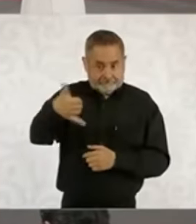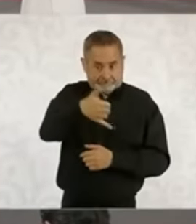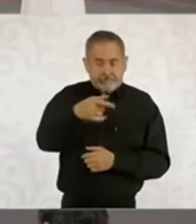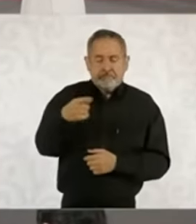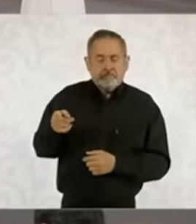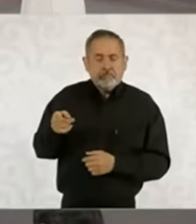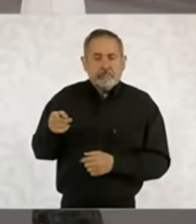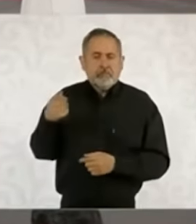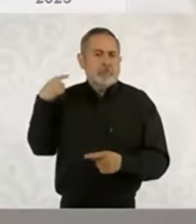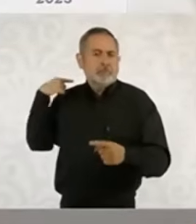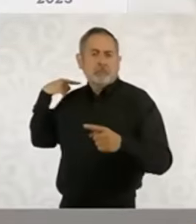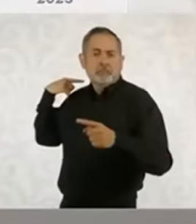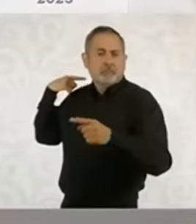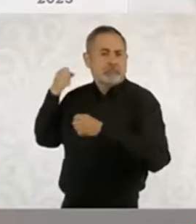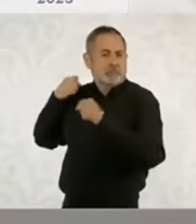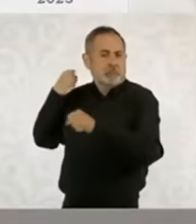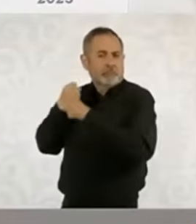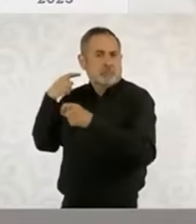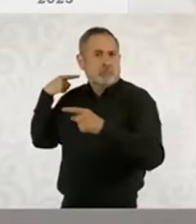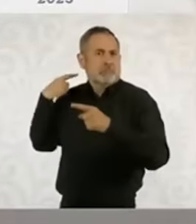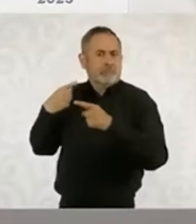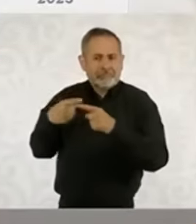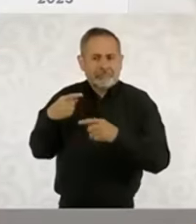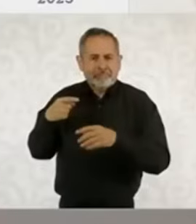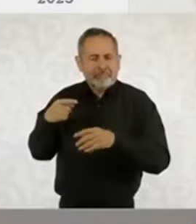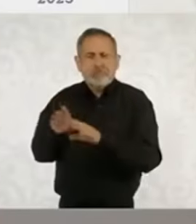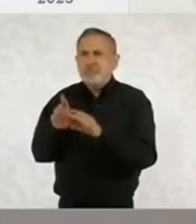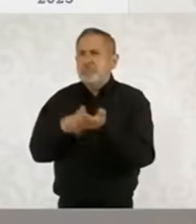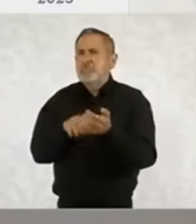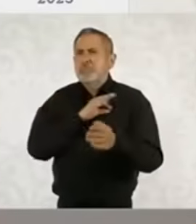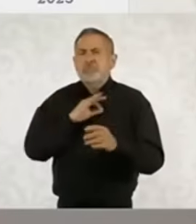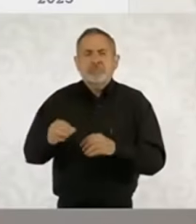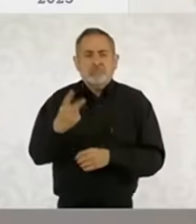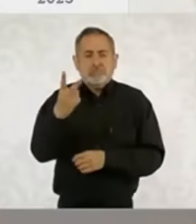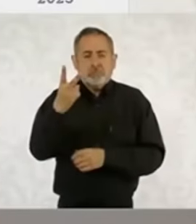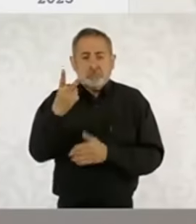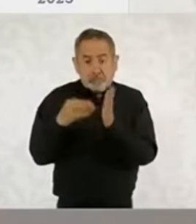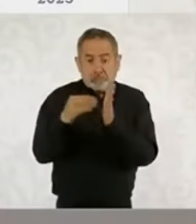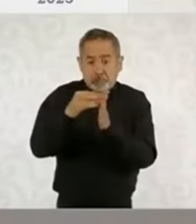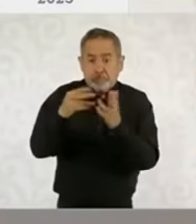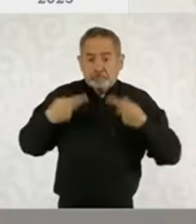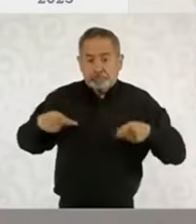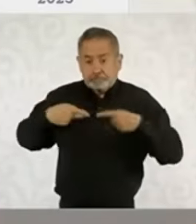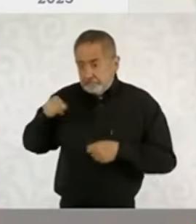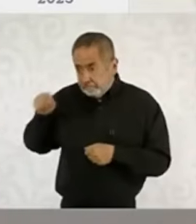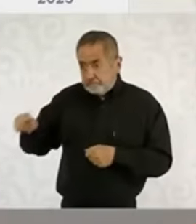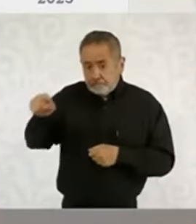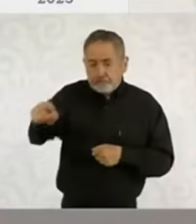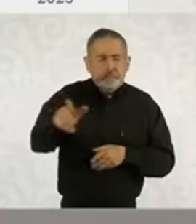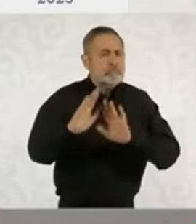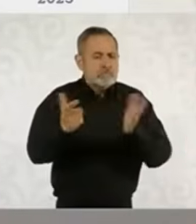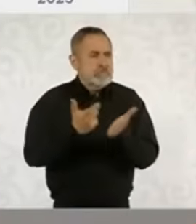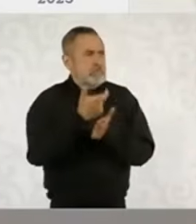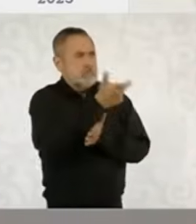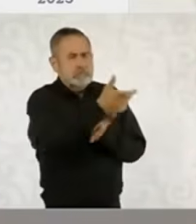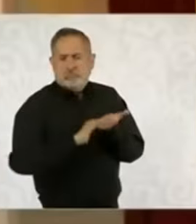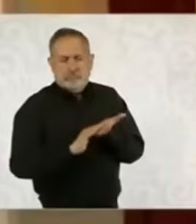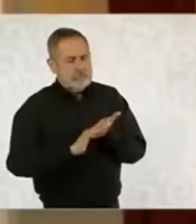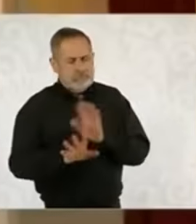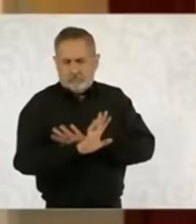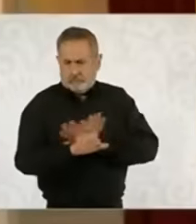a lo largo de los años hay cerca de 2 millones de derechohabientes que ya pagaron su